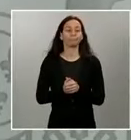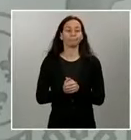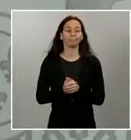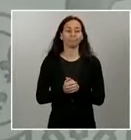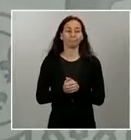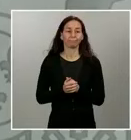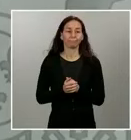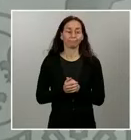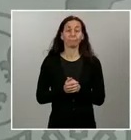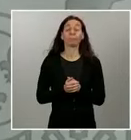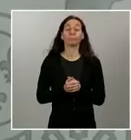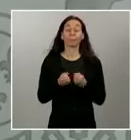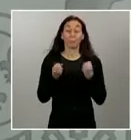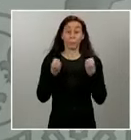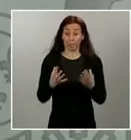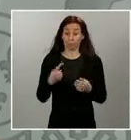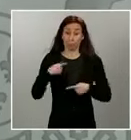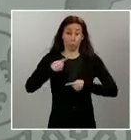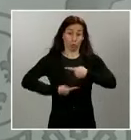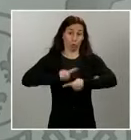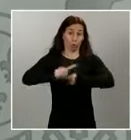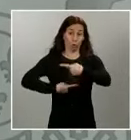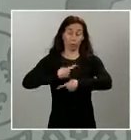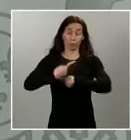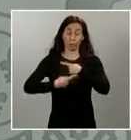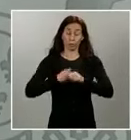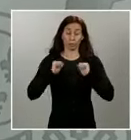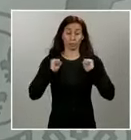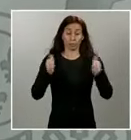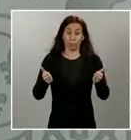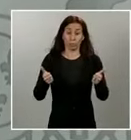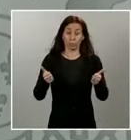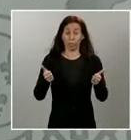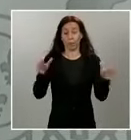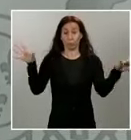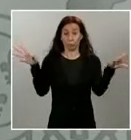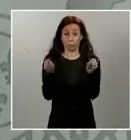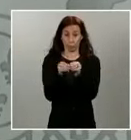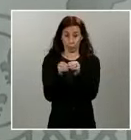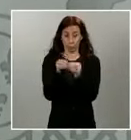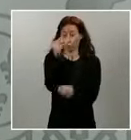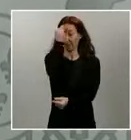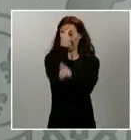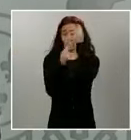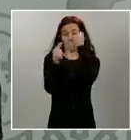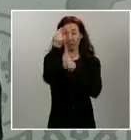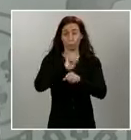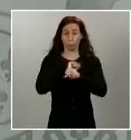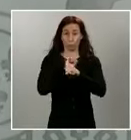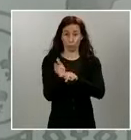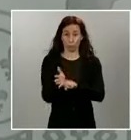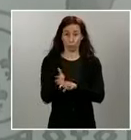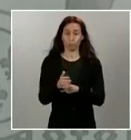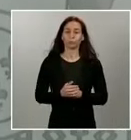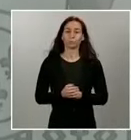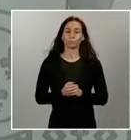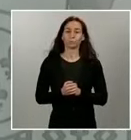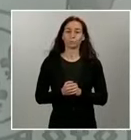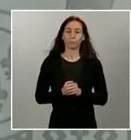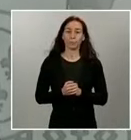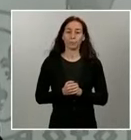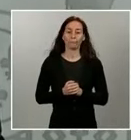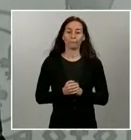como cada día les vamos a comunicar un breve resumen de los datos sobre coronavirus. Los casos